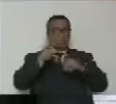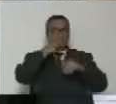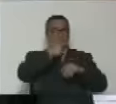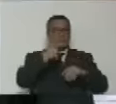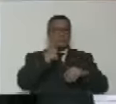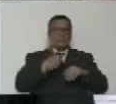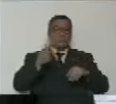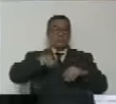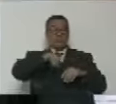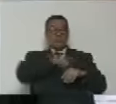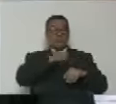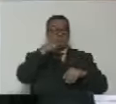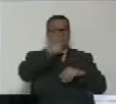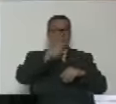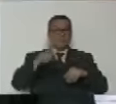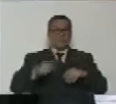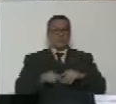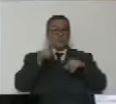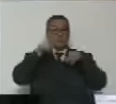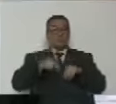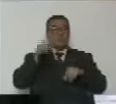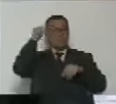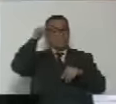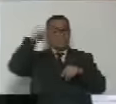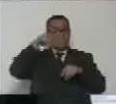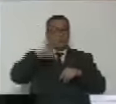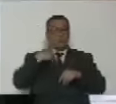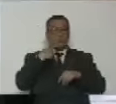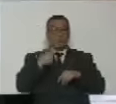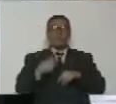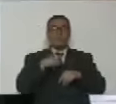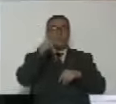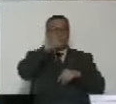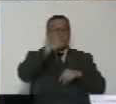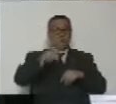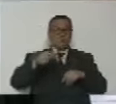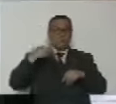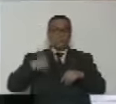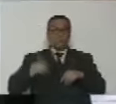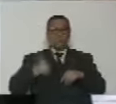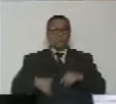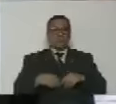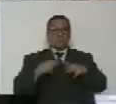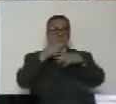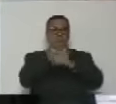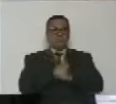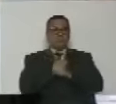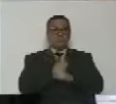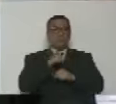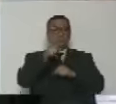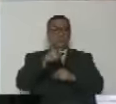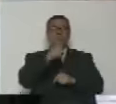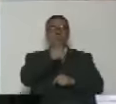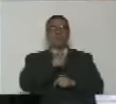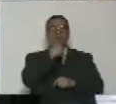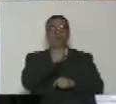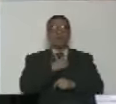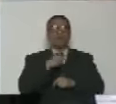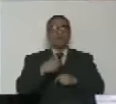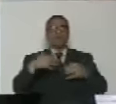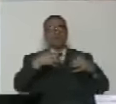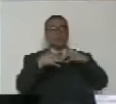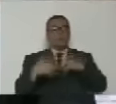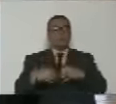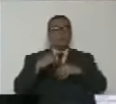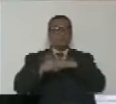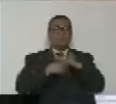pueblos. Hoy nosotros desde este recinto le decimos al pueblo argentino, confiamos en que resistirán, lucharán